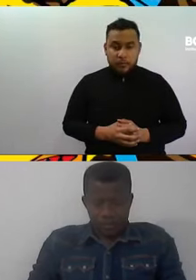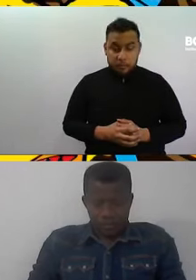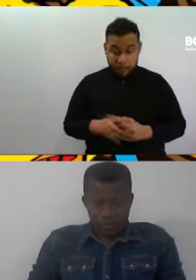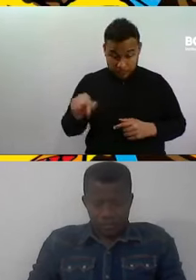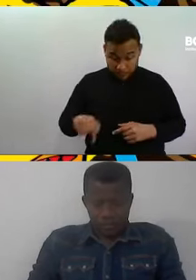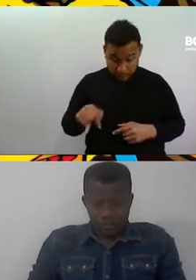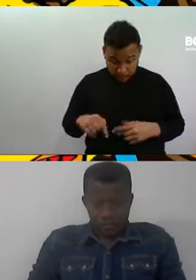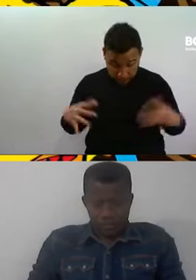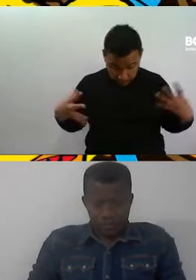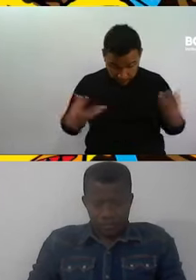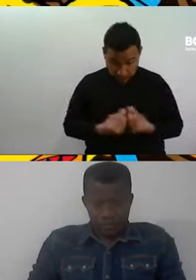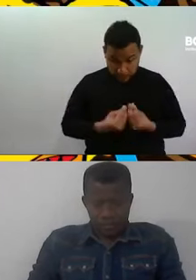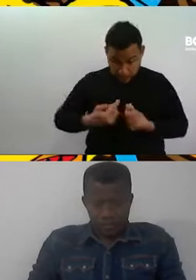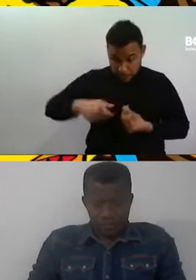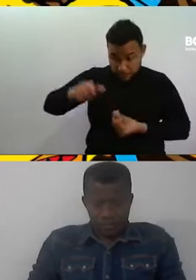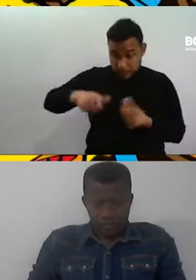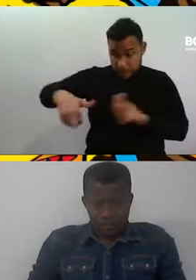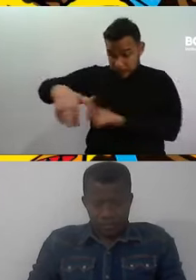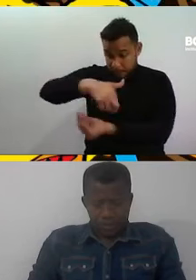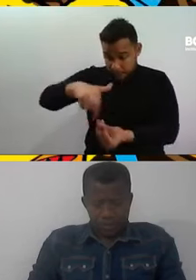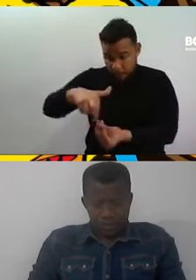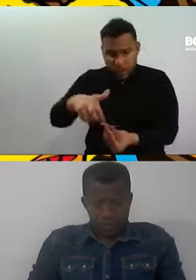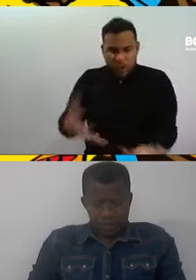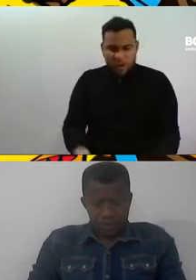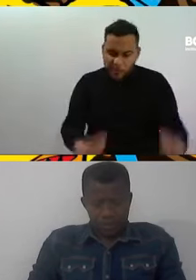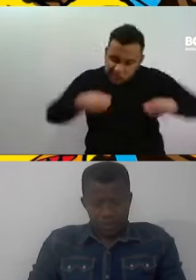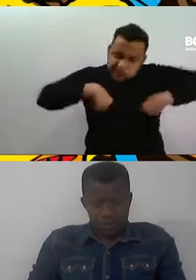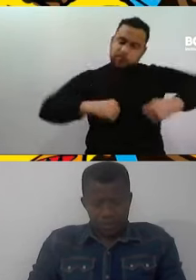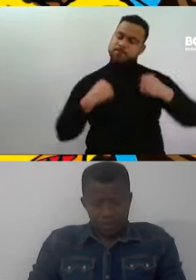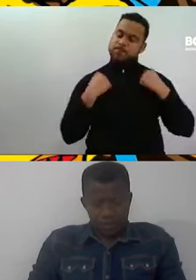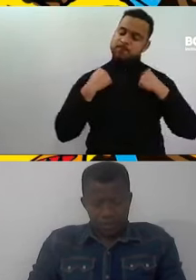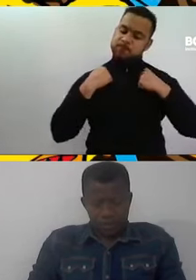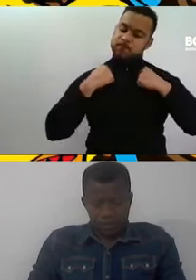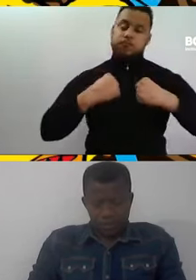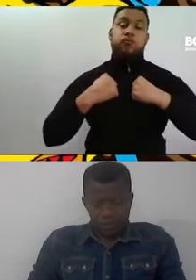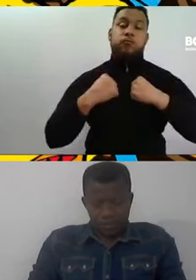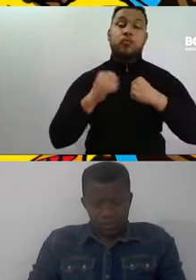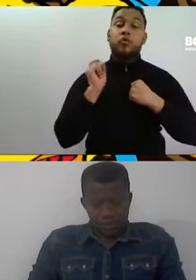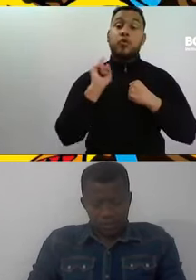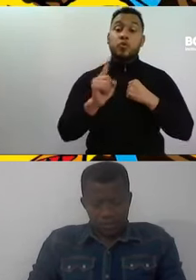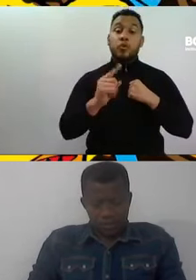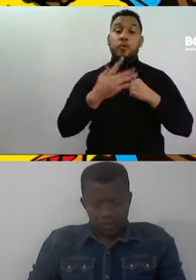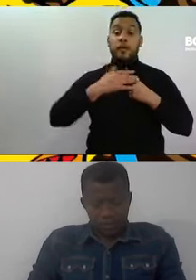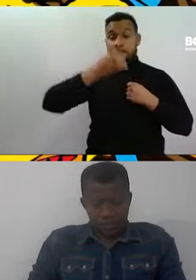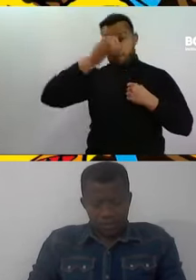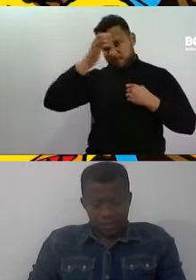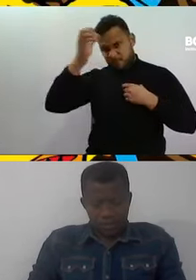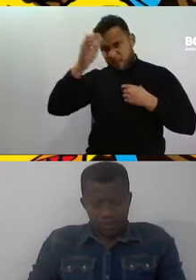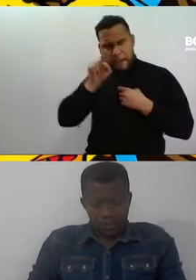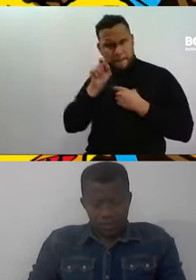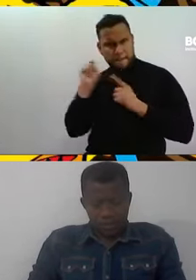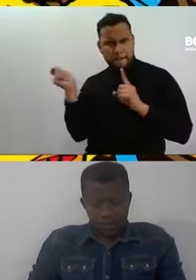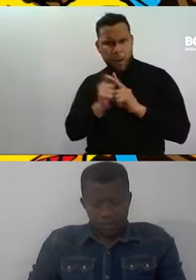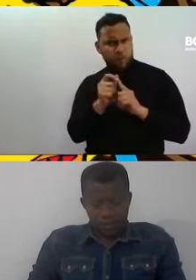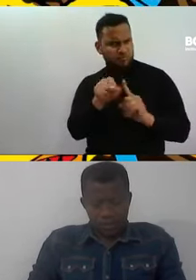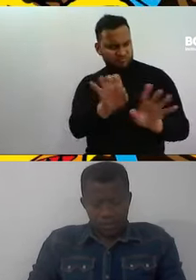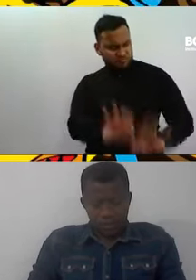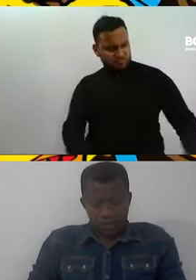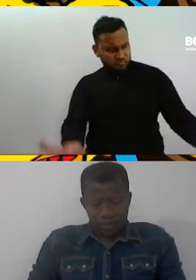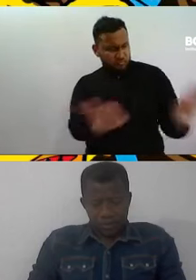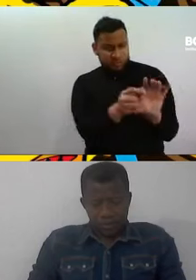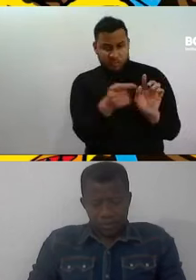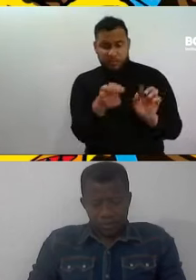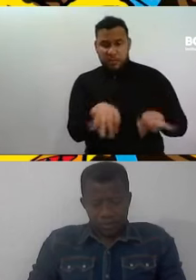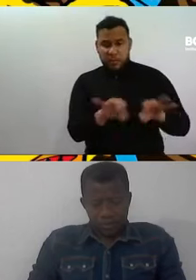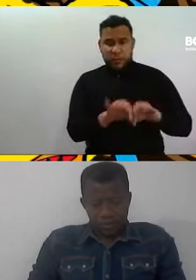los tenemos como fuerza, porque es que es la sabiduría de nosotros y es el punto clave. Está